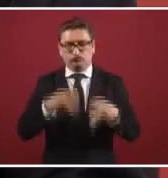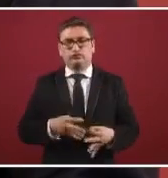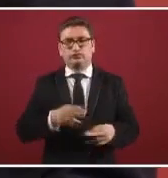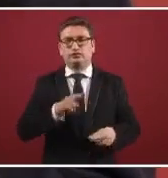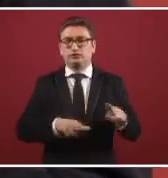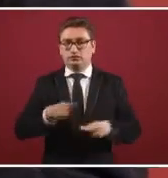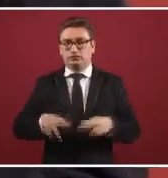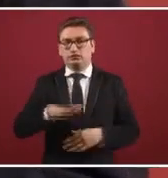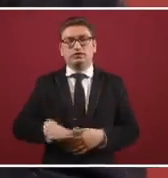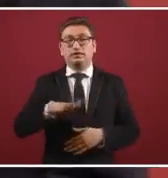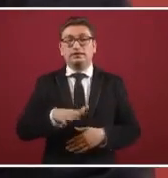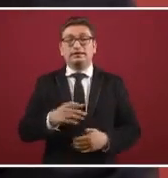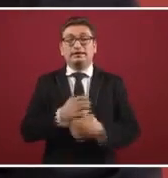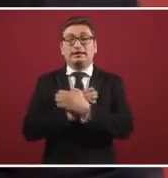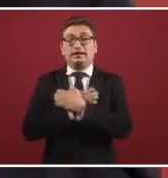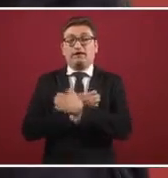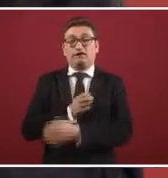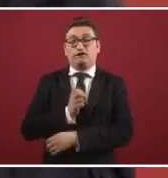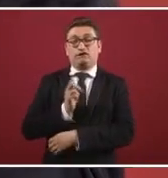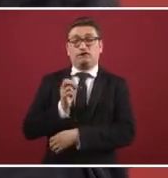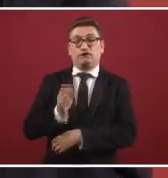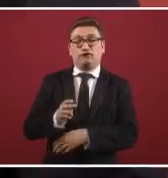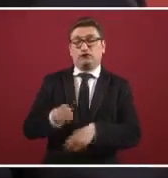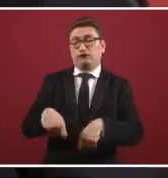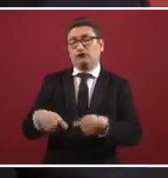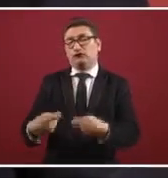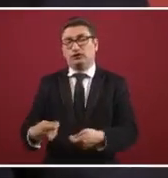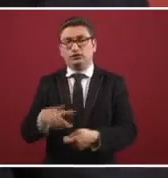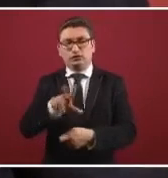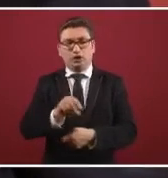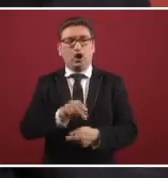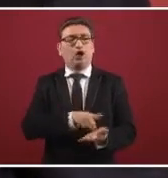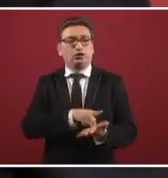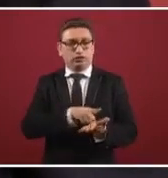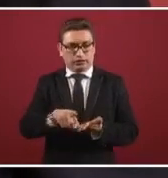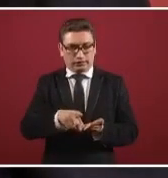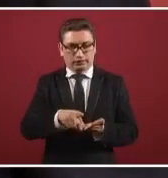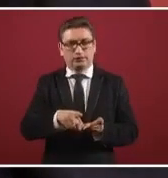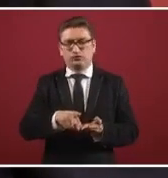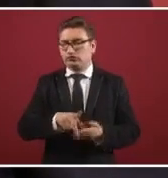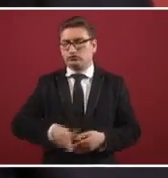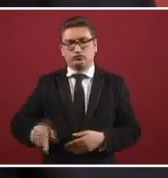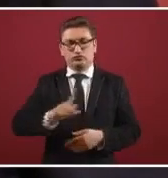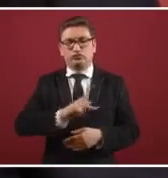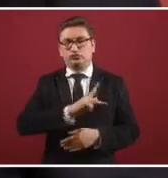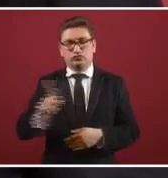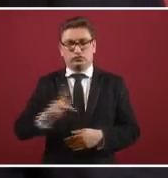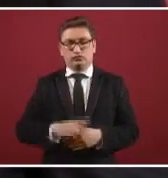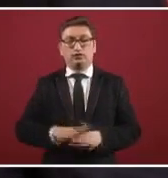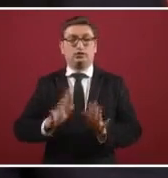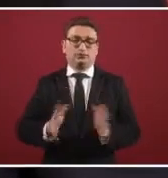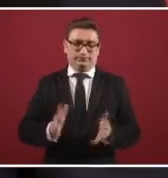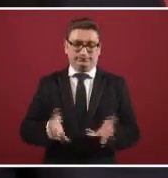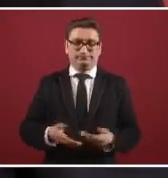La educación no es un privilegio, es un derecho de todos los mexicanos. Bueno, ahora